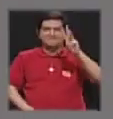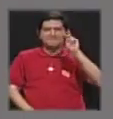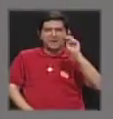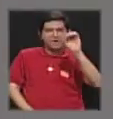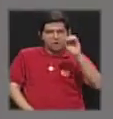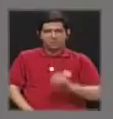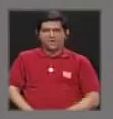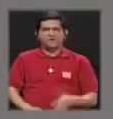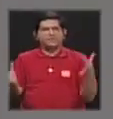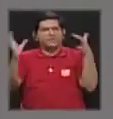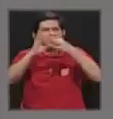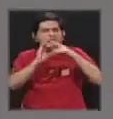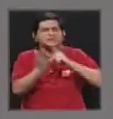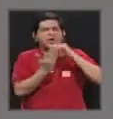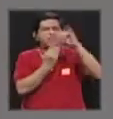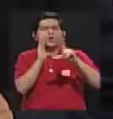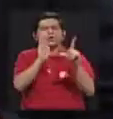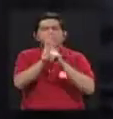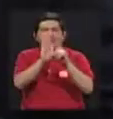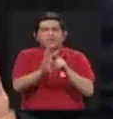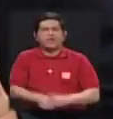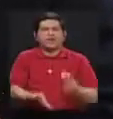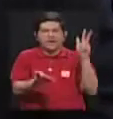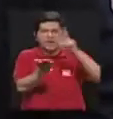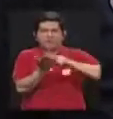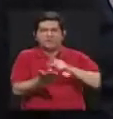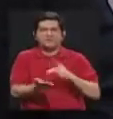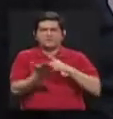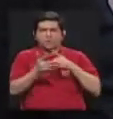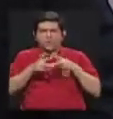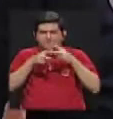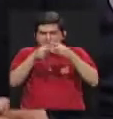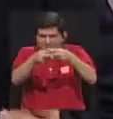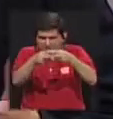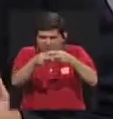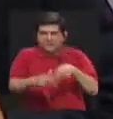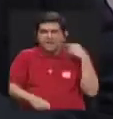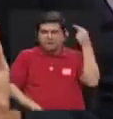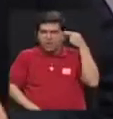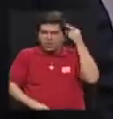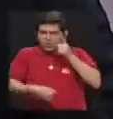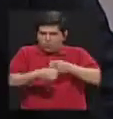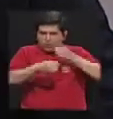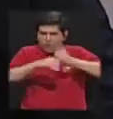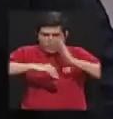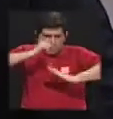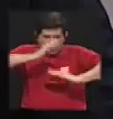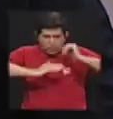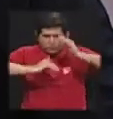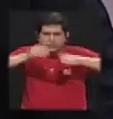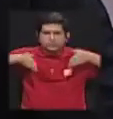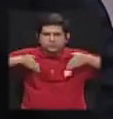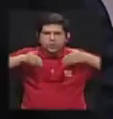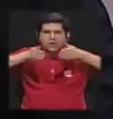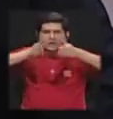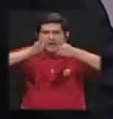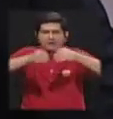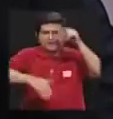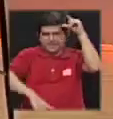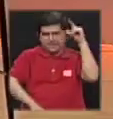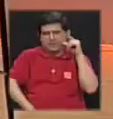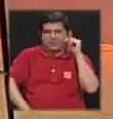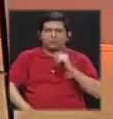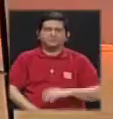Oviedo, acerca del proyecto de ley para autorizar un préstamo del gobierno chino para construir la carretera a